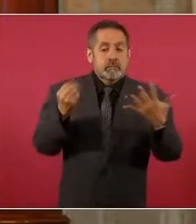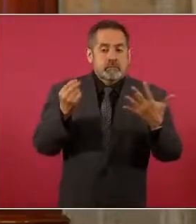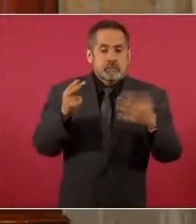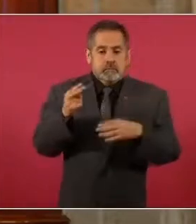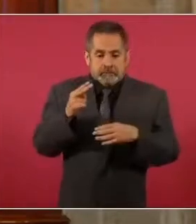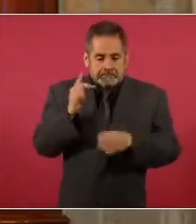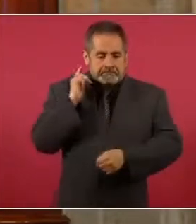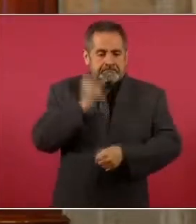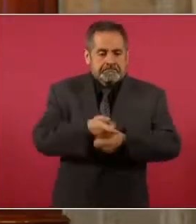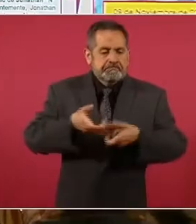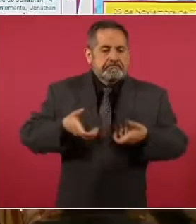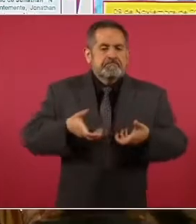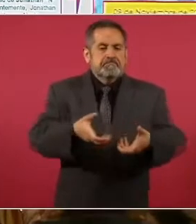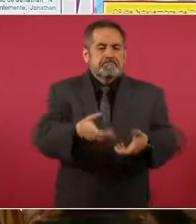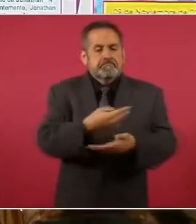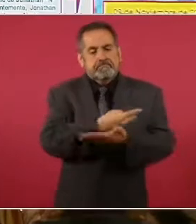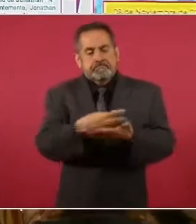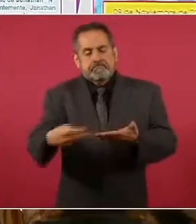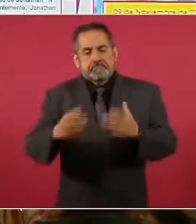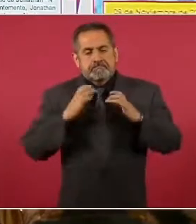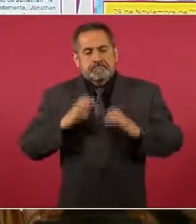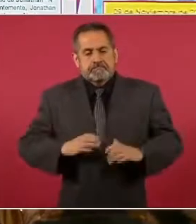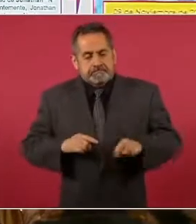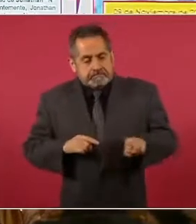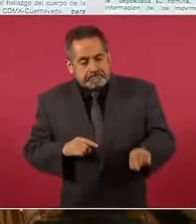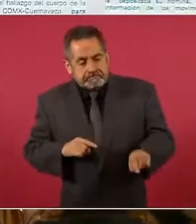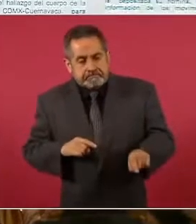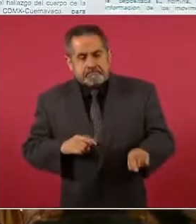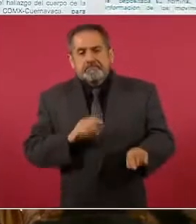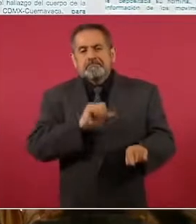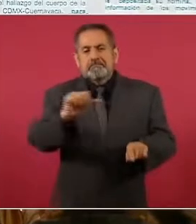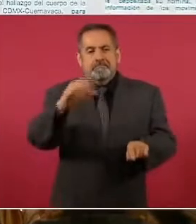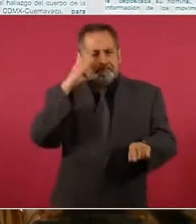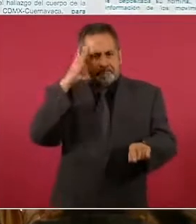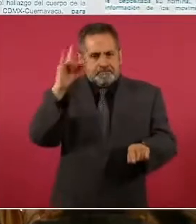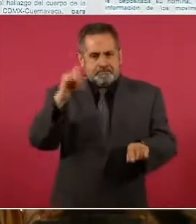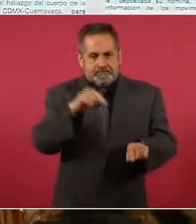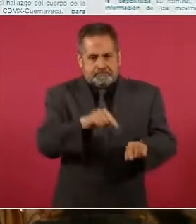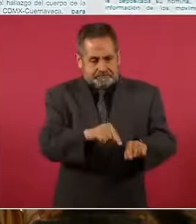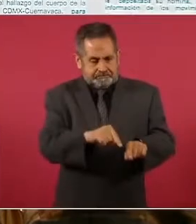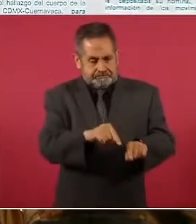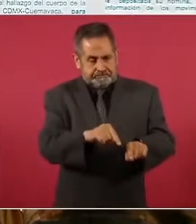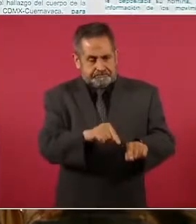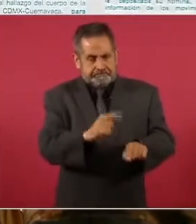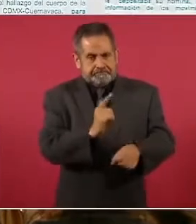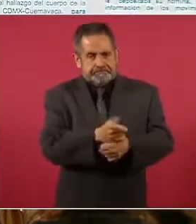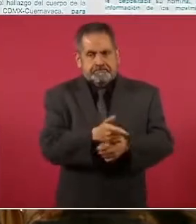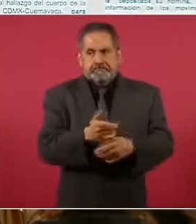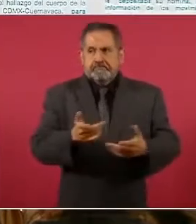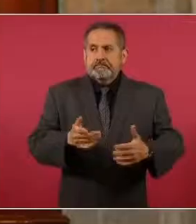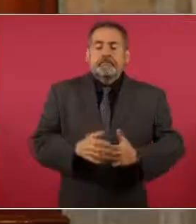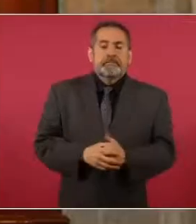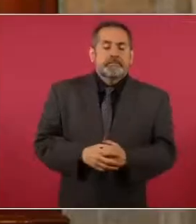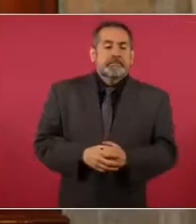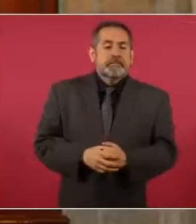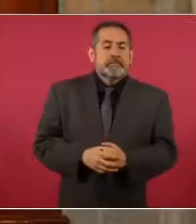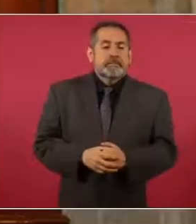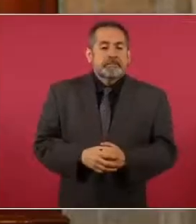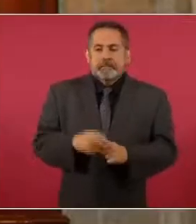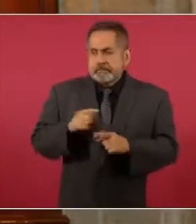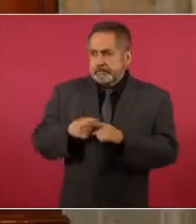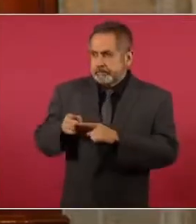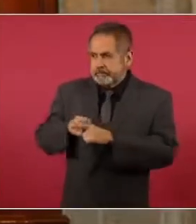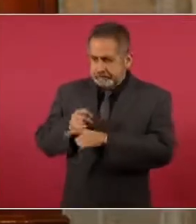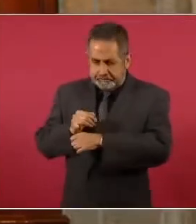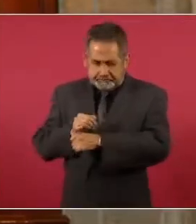cuerpo en la carretera México-Cuernavaca. Siguiente. Y a partir de diferentes actos de investigación